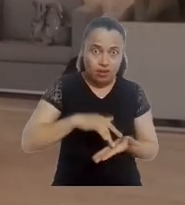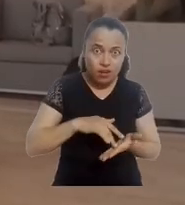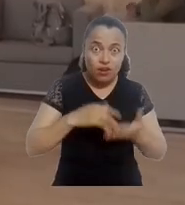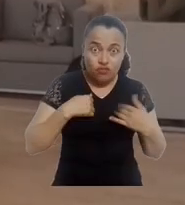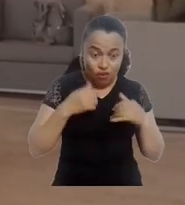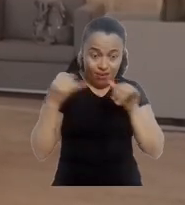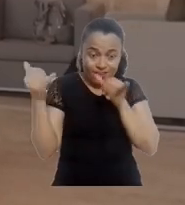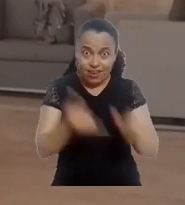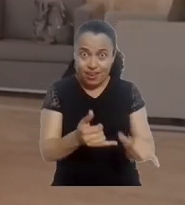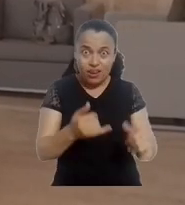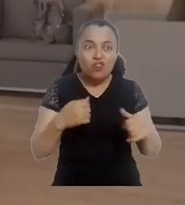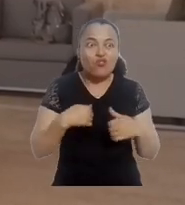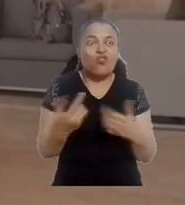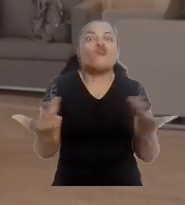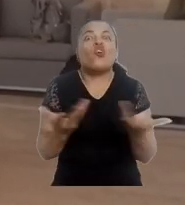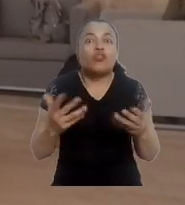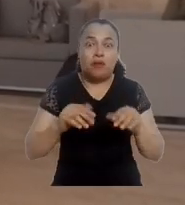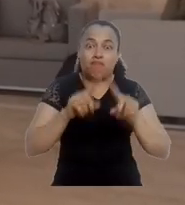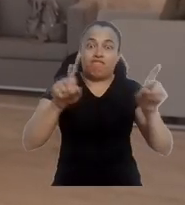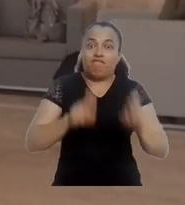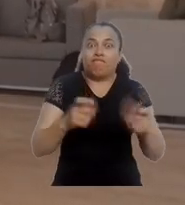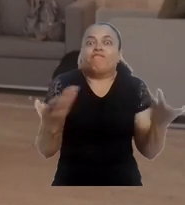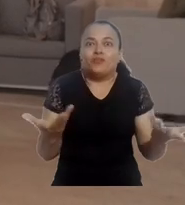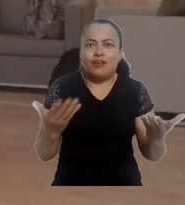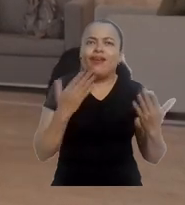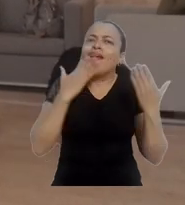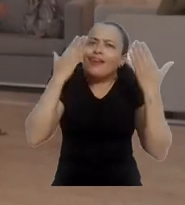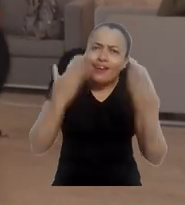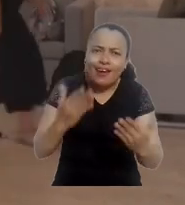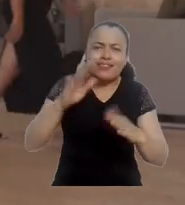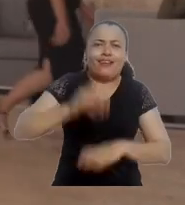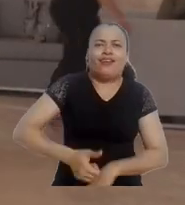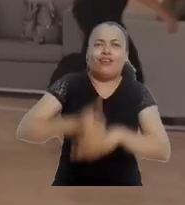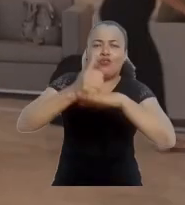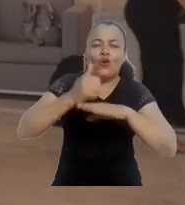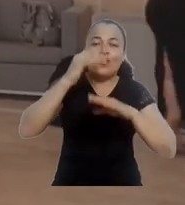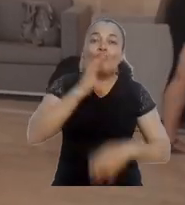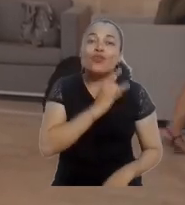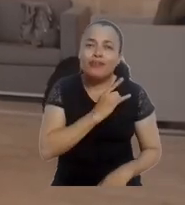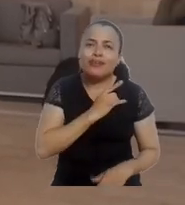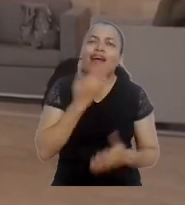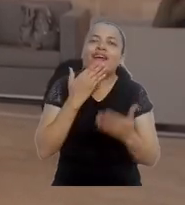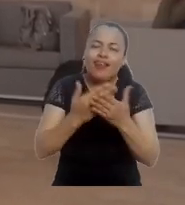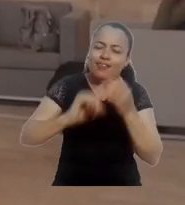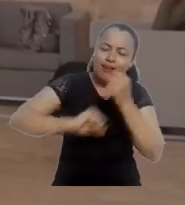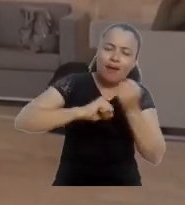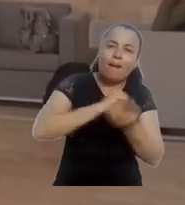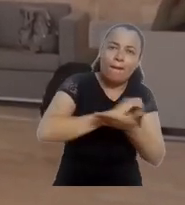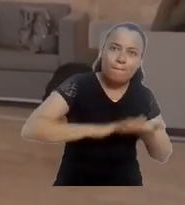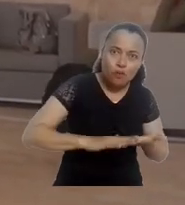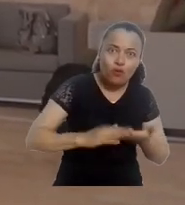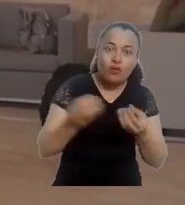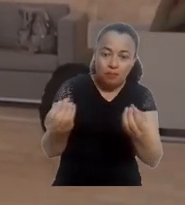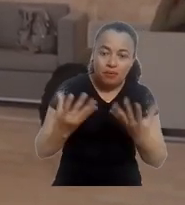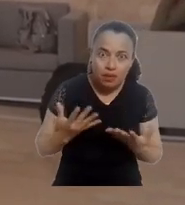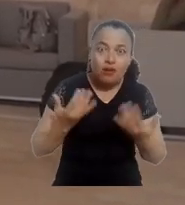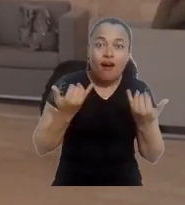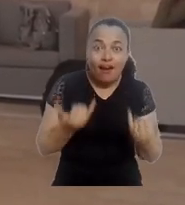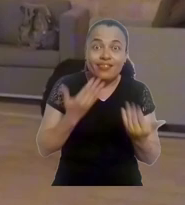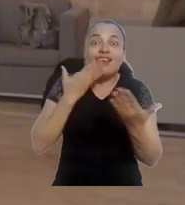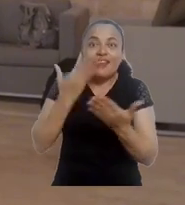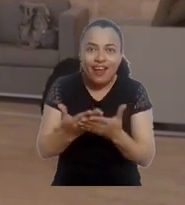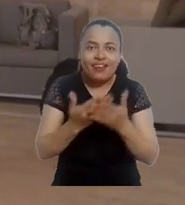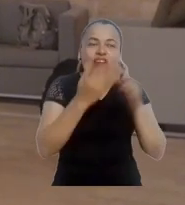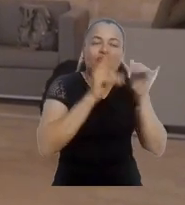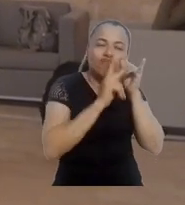aquí. Hoy no fuese ingeniera y no sé dónde estaría. Entonces, por eso agradezco al rector, a la universidad, por esta beca que me brindaron, porque gracias